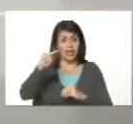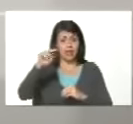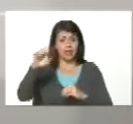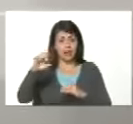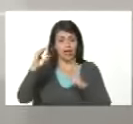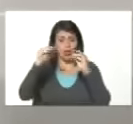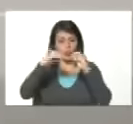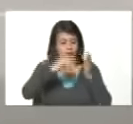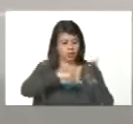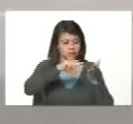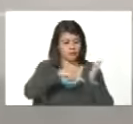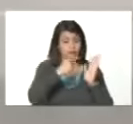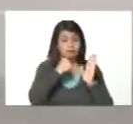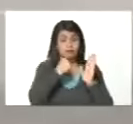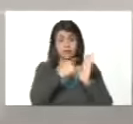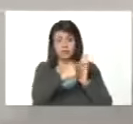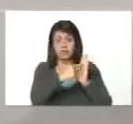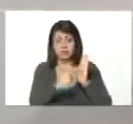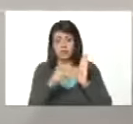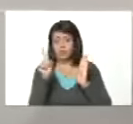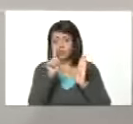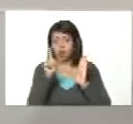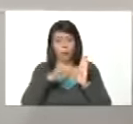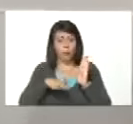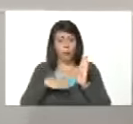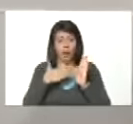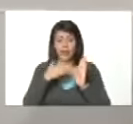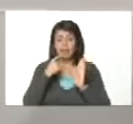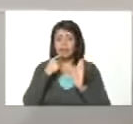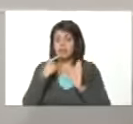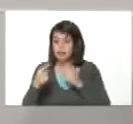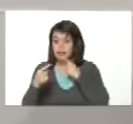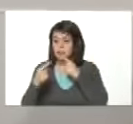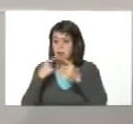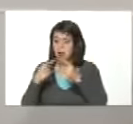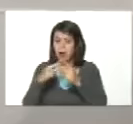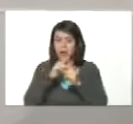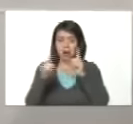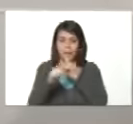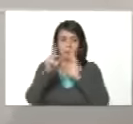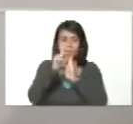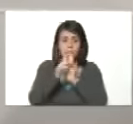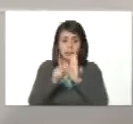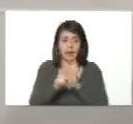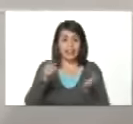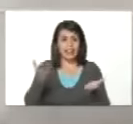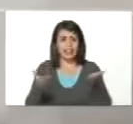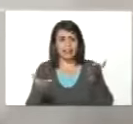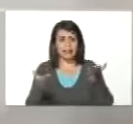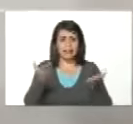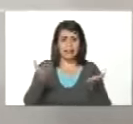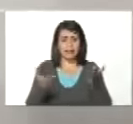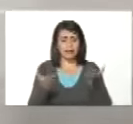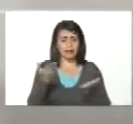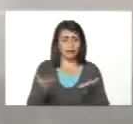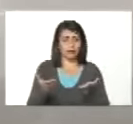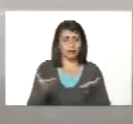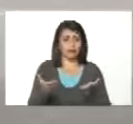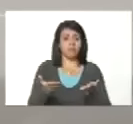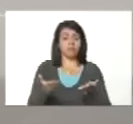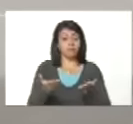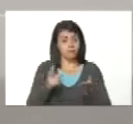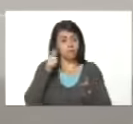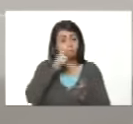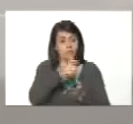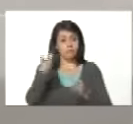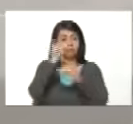Electoral, y la primera cláusula de ese convenio es que tienen que respetarse los principios de imparcialidad y de